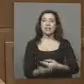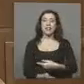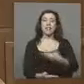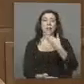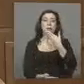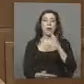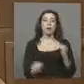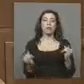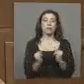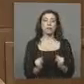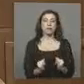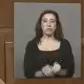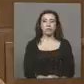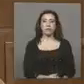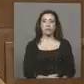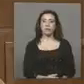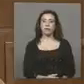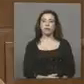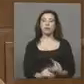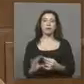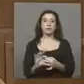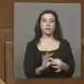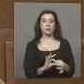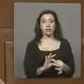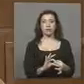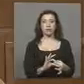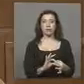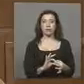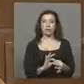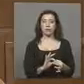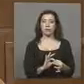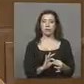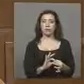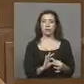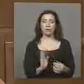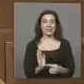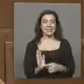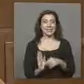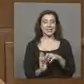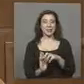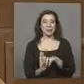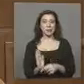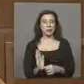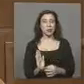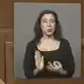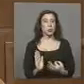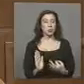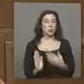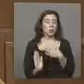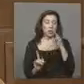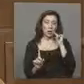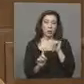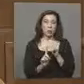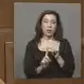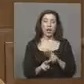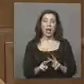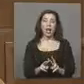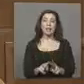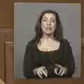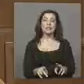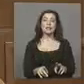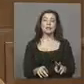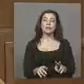de manera equilibrada. Por eso es que la matriz de este proyecto es precisamente aquello, construir los